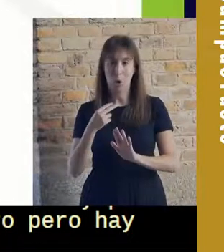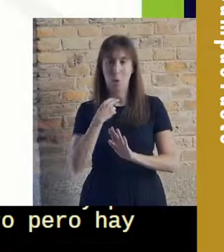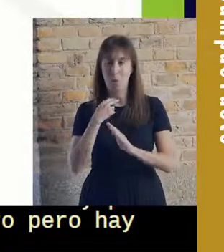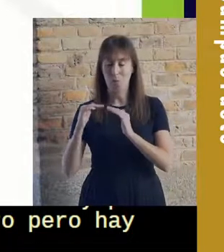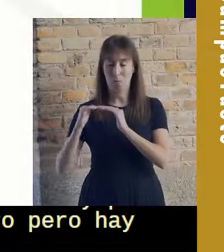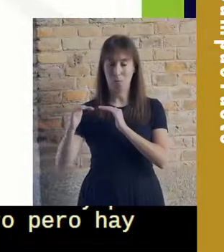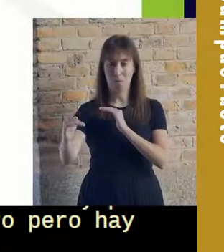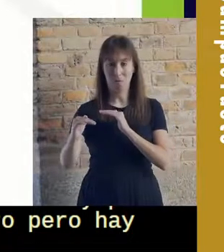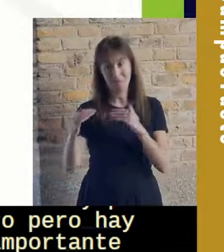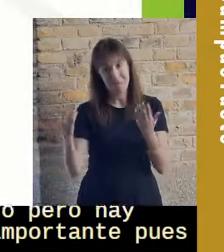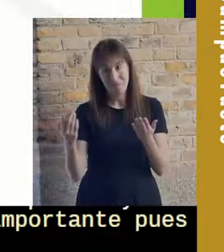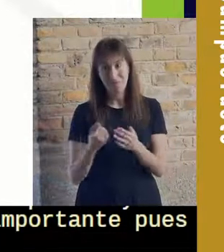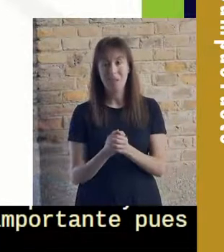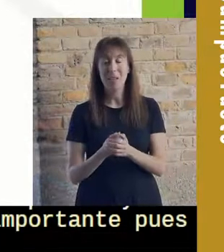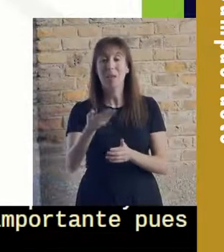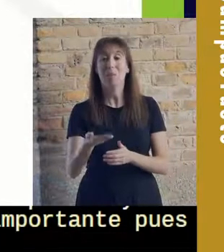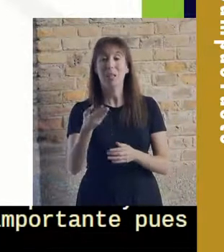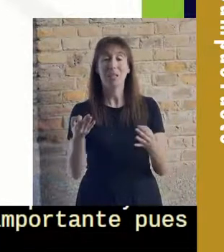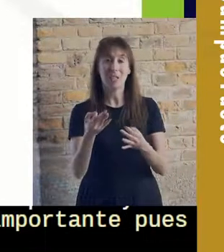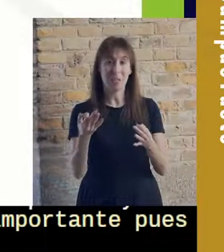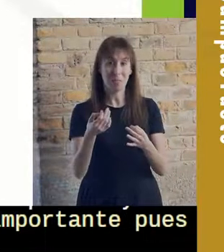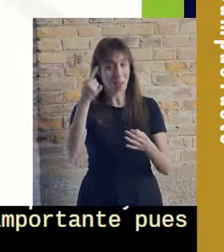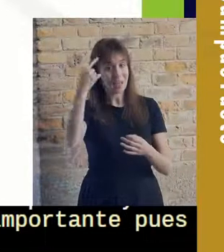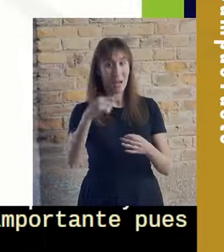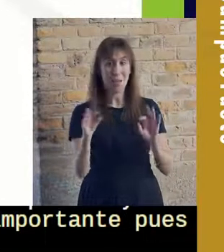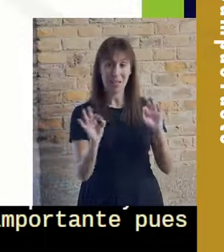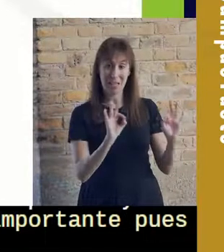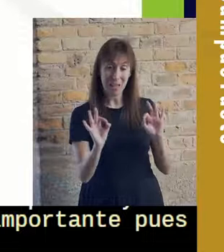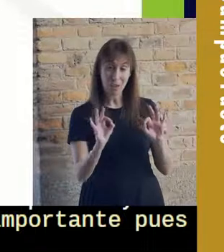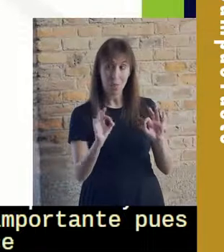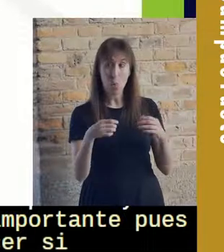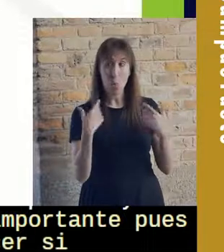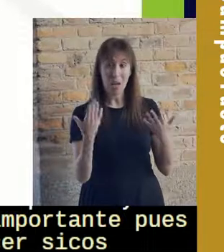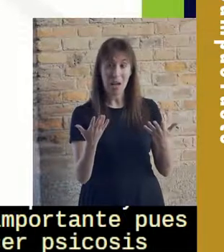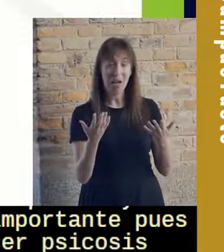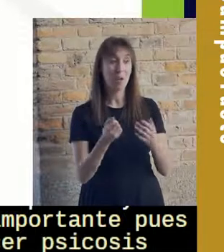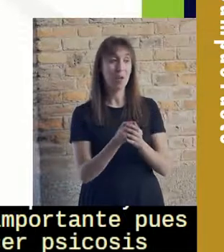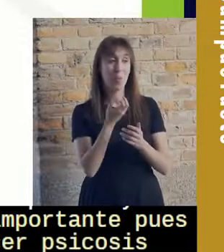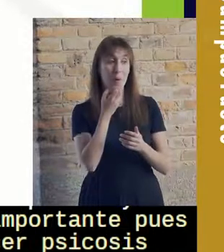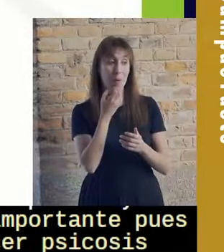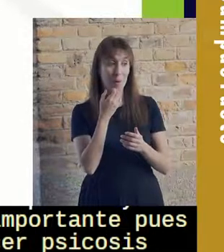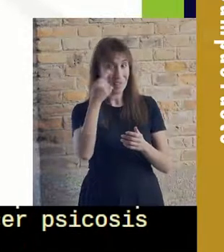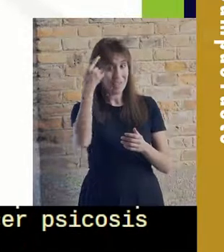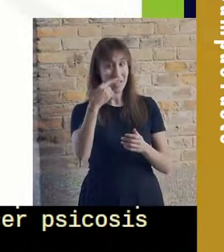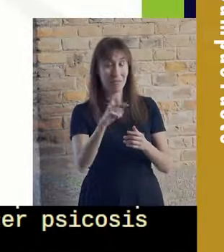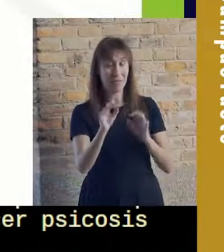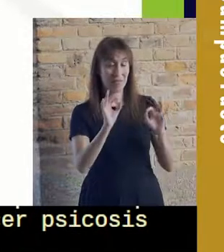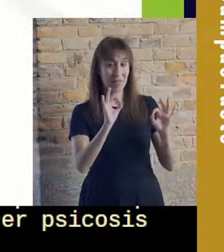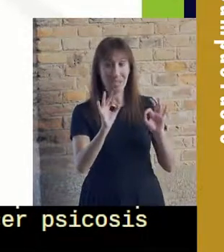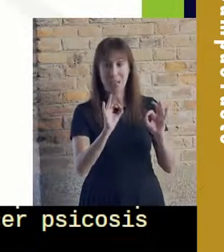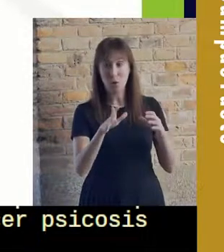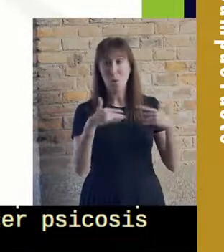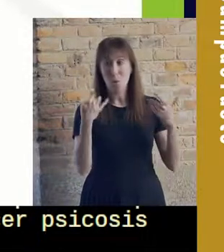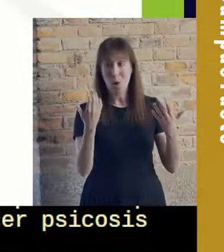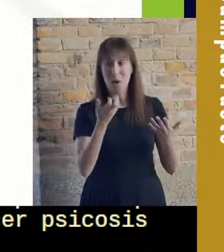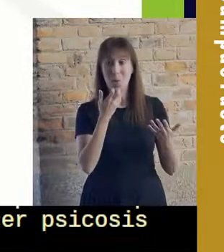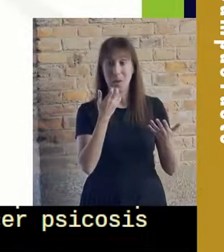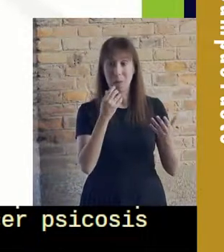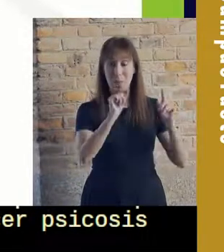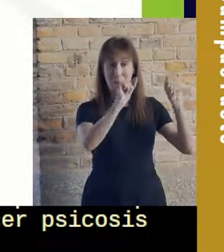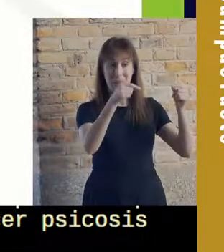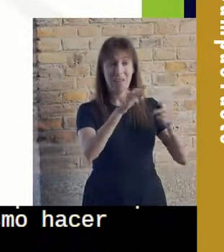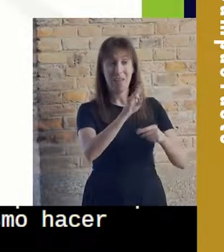importante pues tenemos que saber la obra que es no es lo mismo hacer psicosis que hacerte El Cisne negro